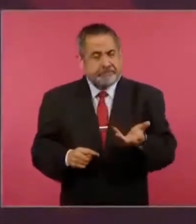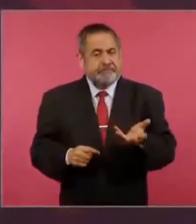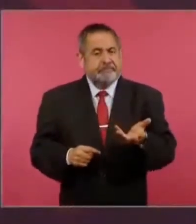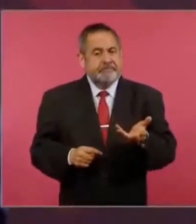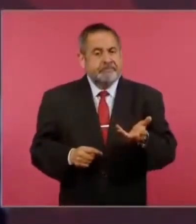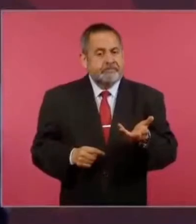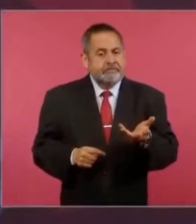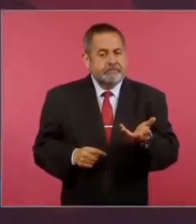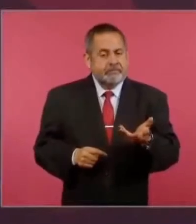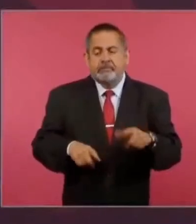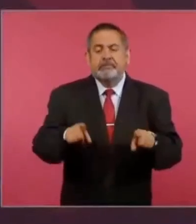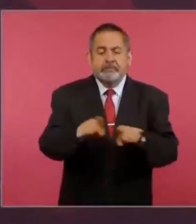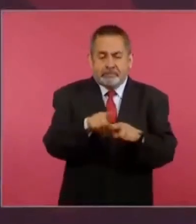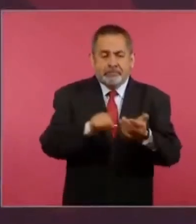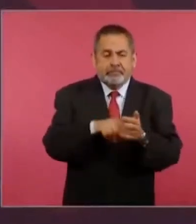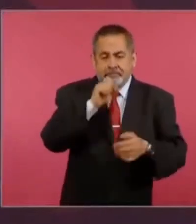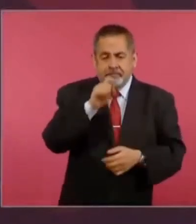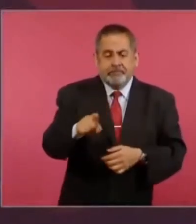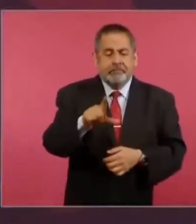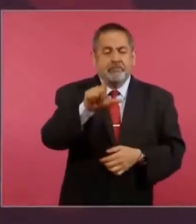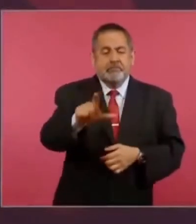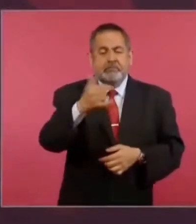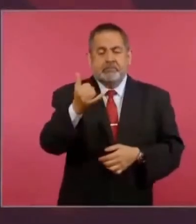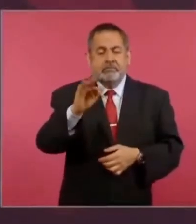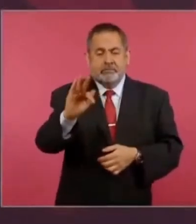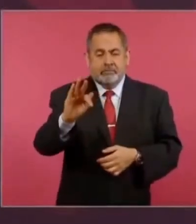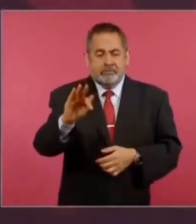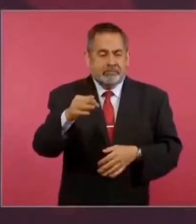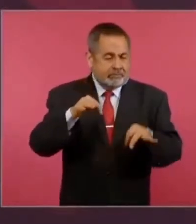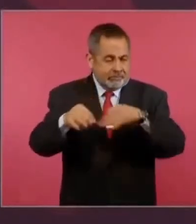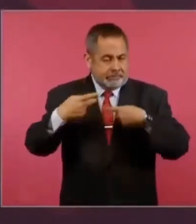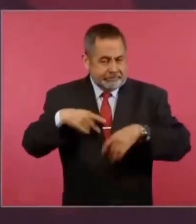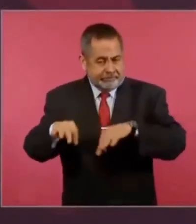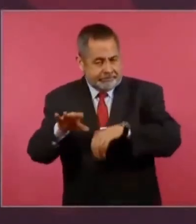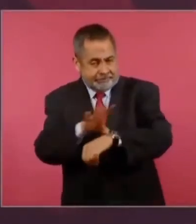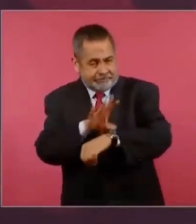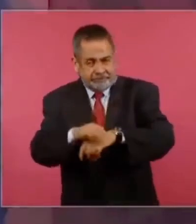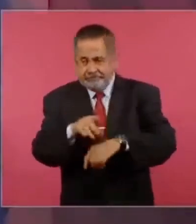¿Qué hicieron con los trabajadores electricistas?